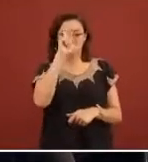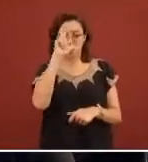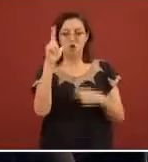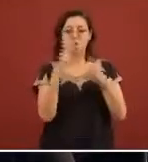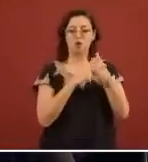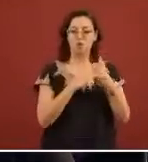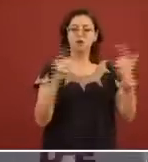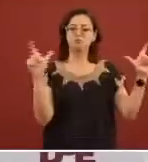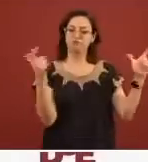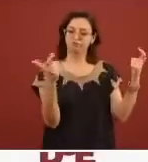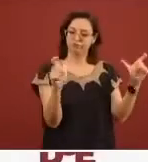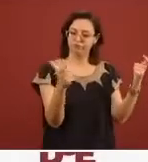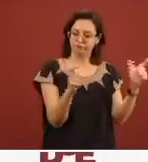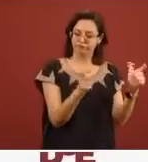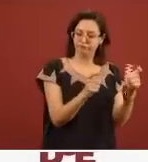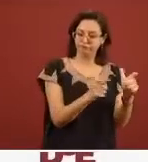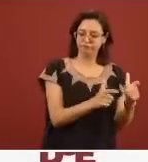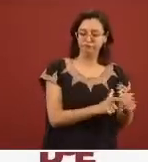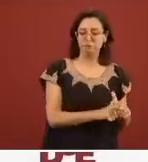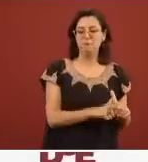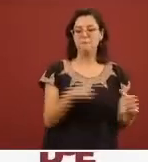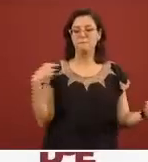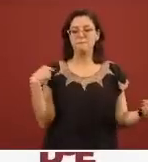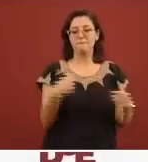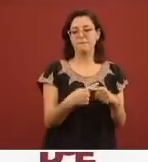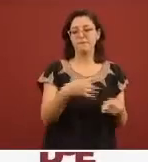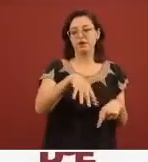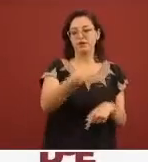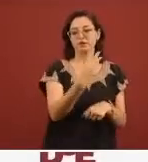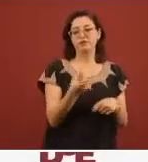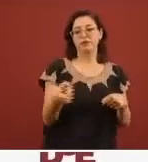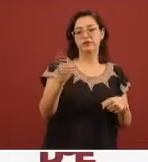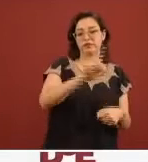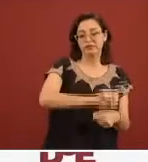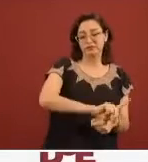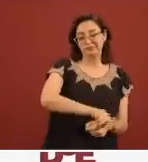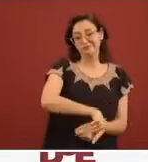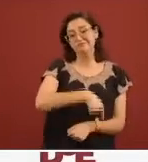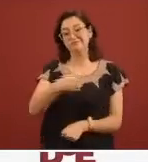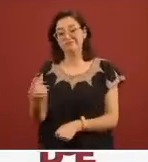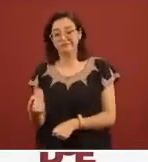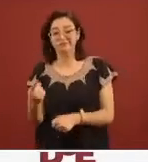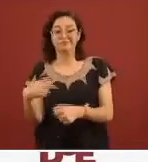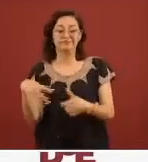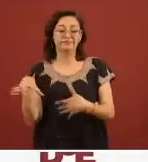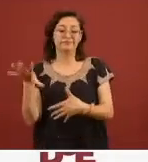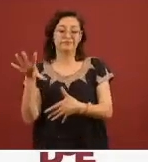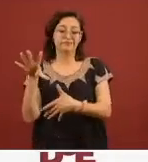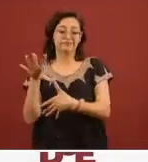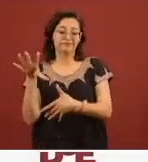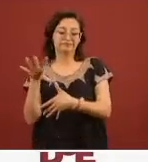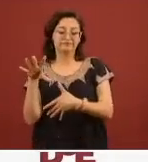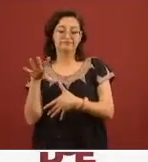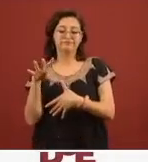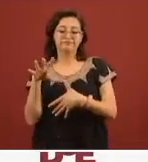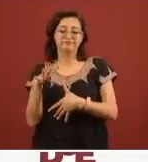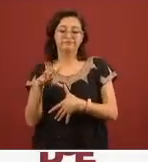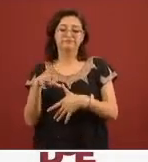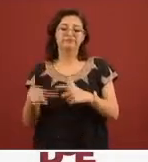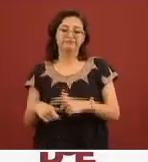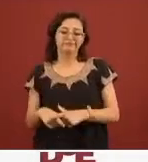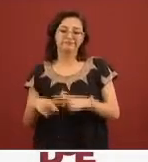continúa disminuyendo la cantidad de casos en los últimos 14 días y cómo también la región de las